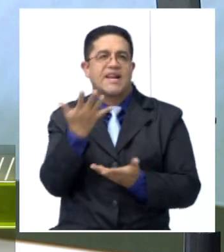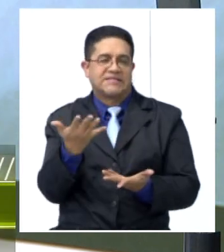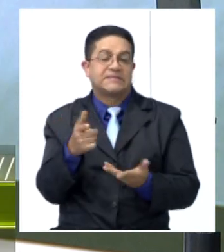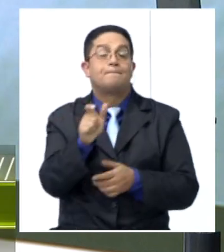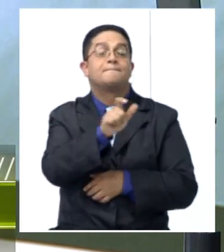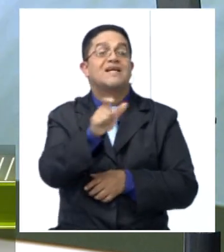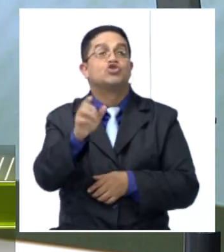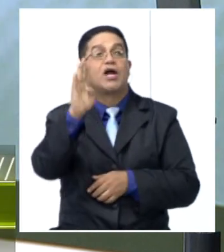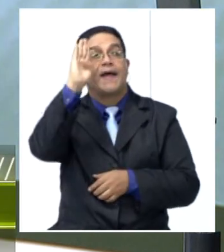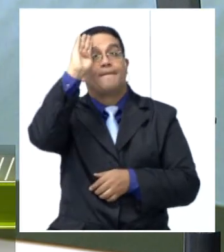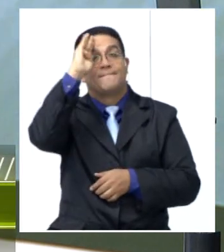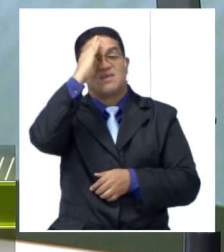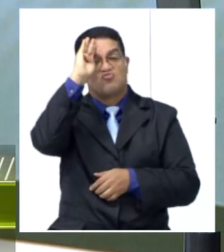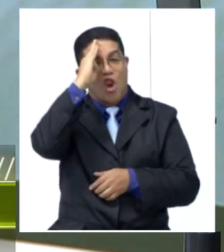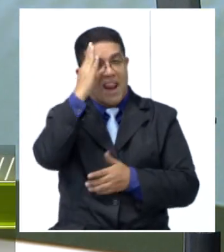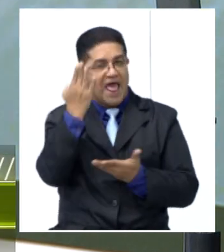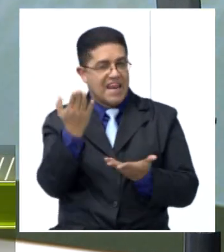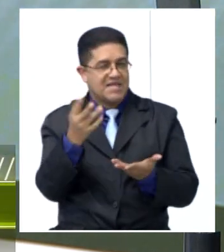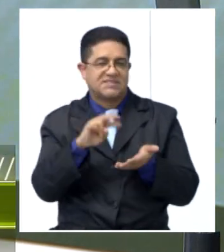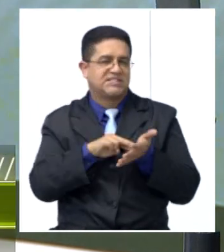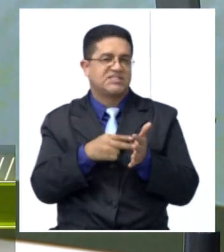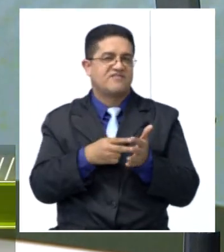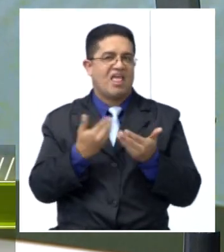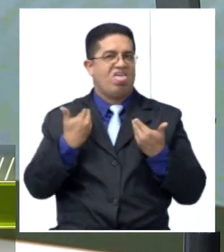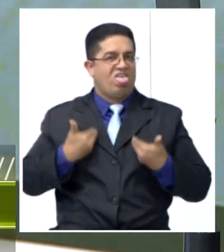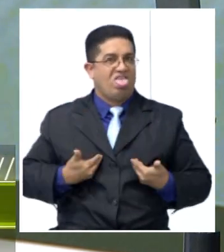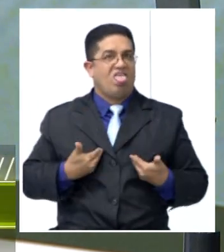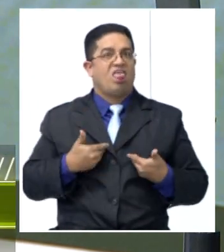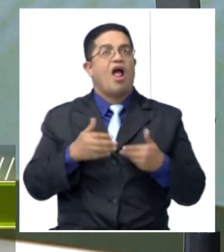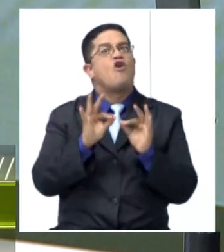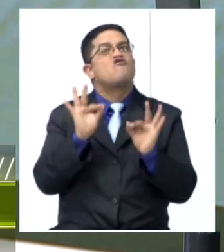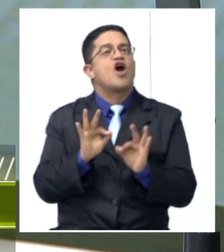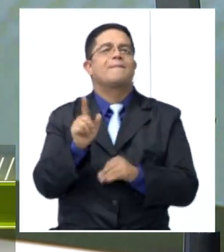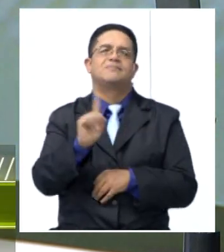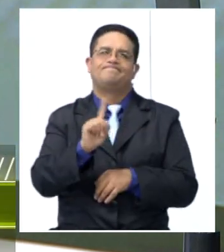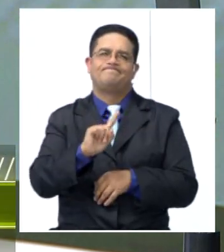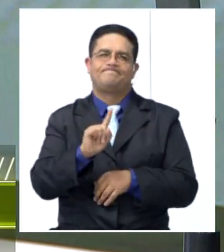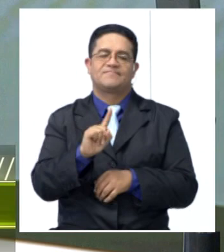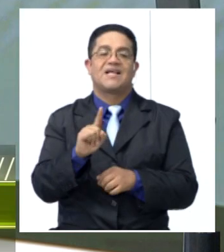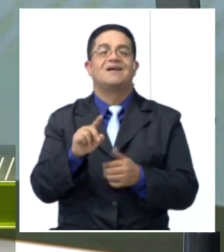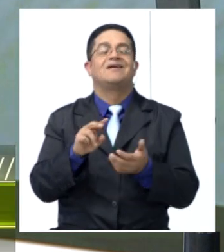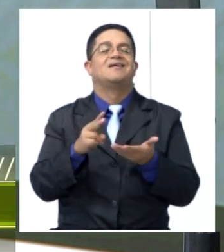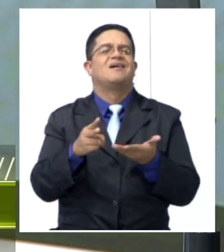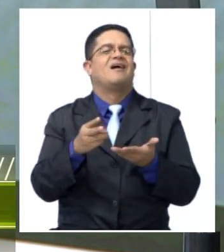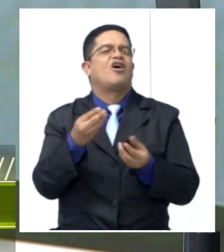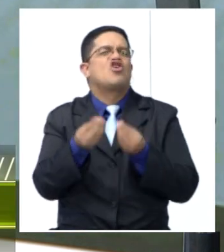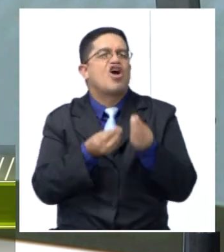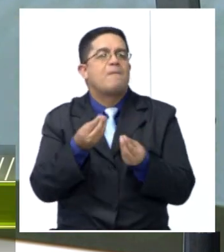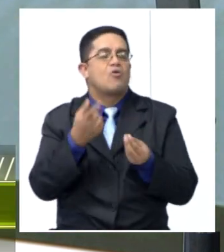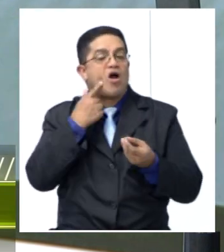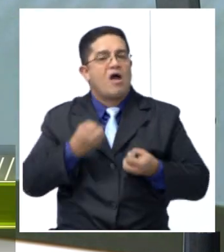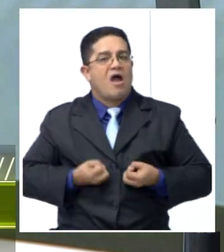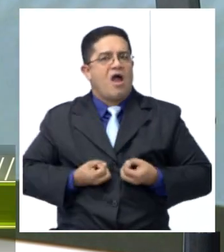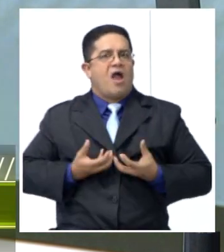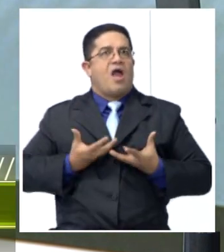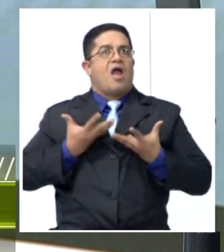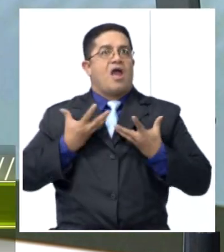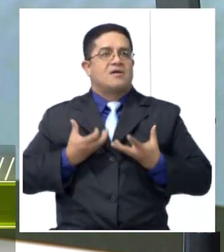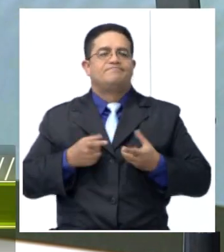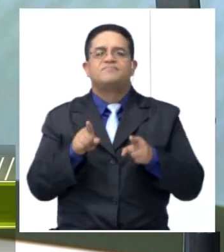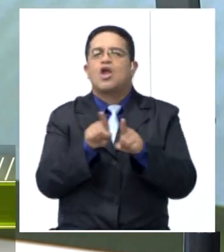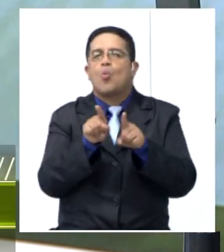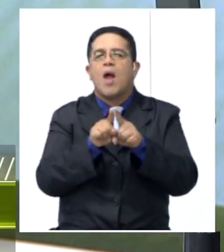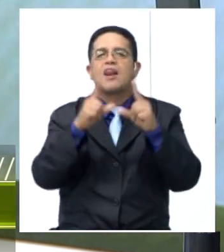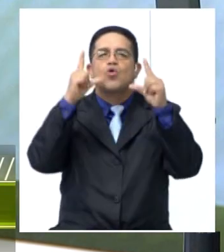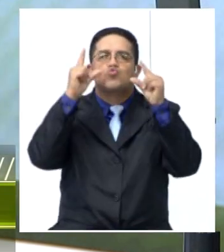bipolar, fíjate que no tiene nada que ver con la personalidad. Básicamente se sustenta en el estado del ánimo, que es una función vital como el sueño,